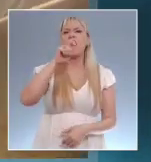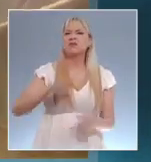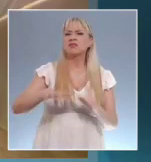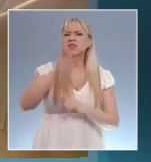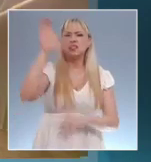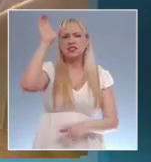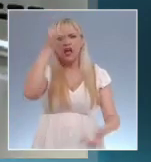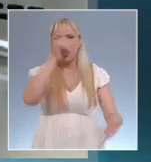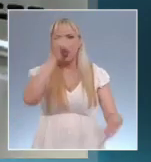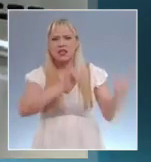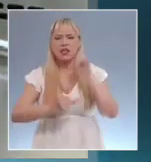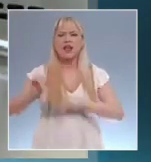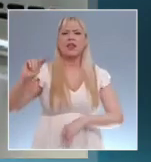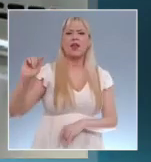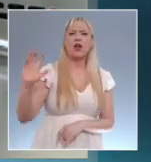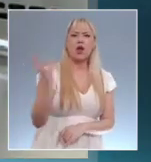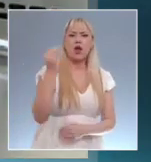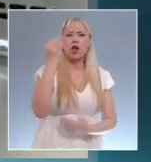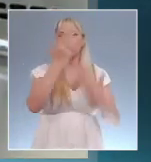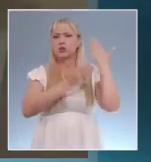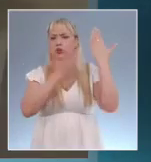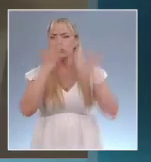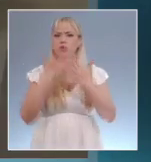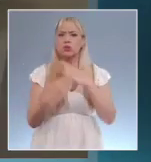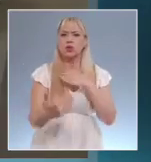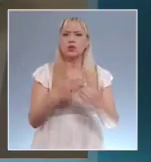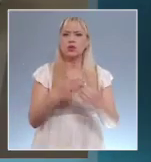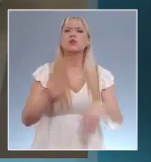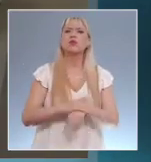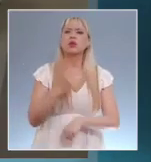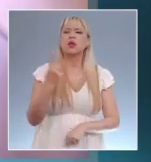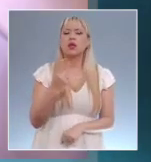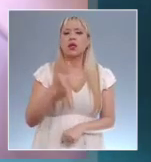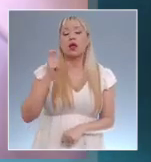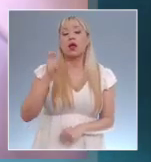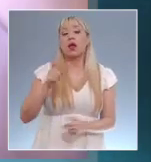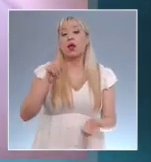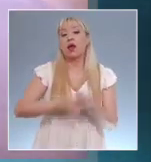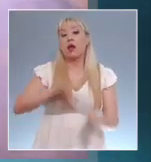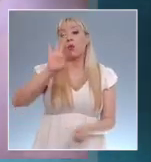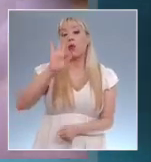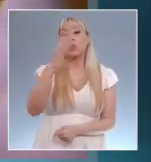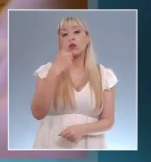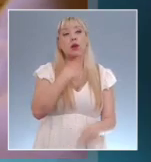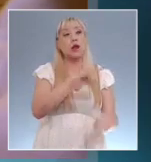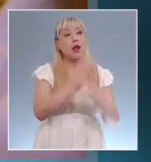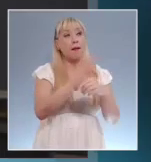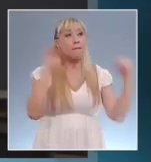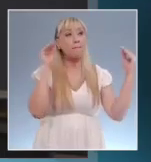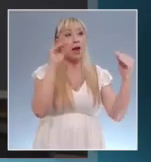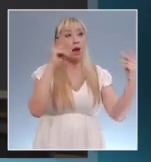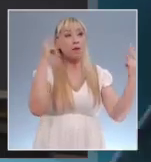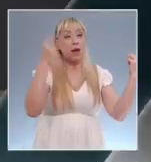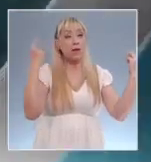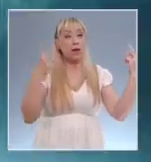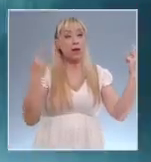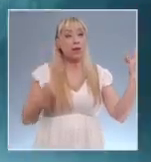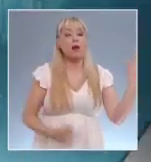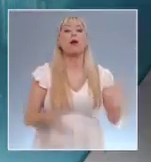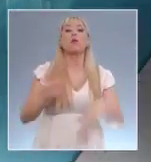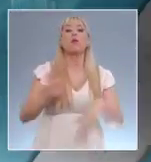innovación. Esto como respuesta a uno de los 41 amparos en contra de la ley del CONACYT interpuestos por organizaciones